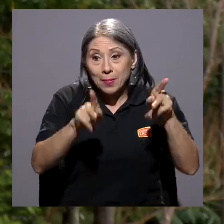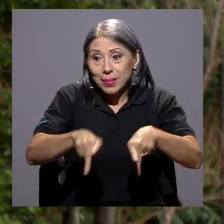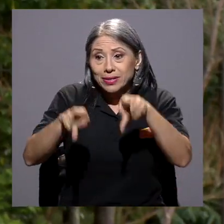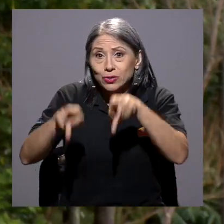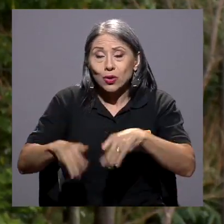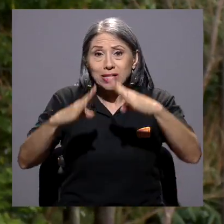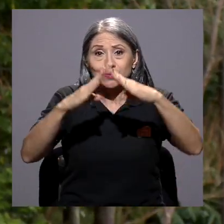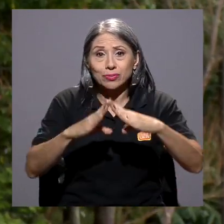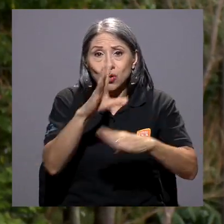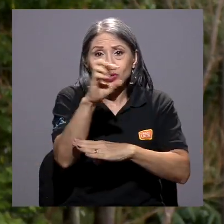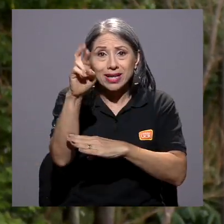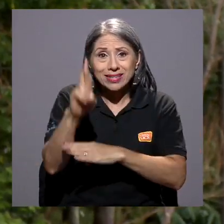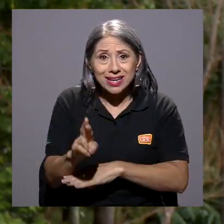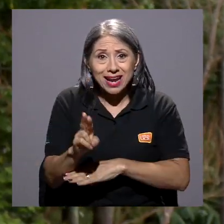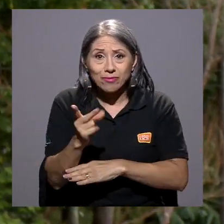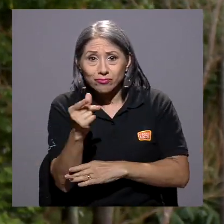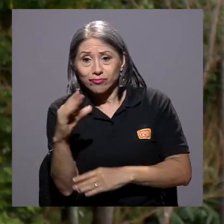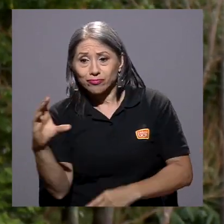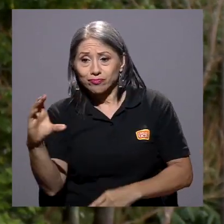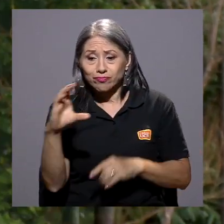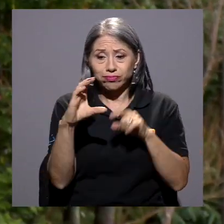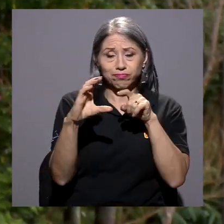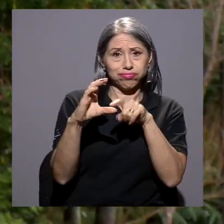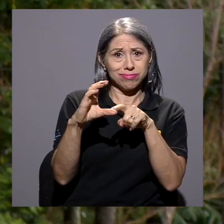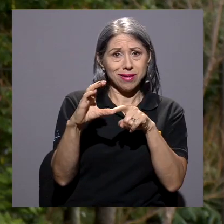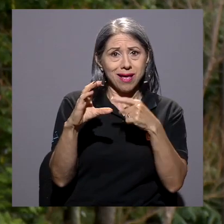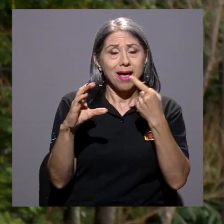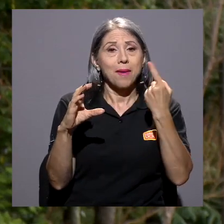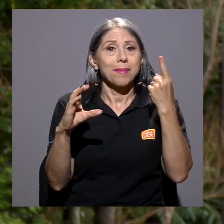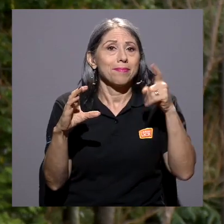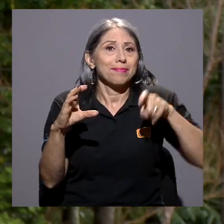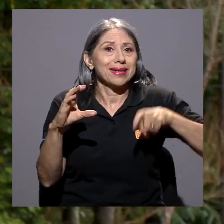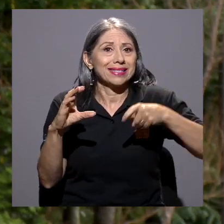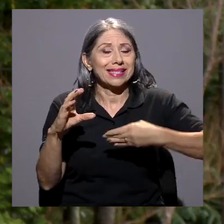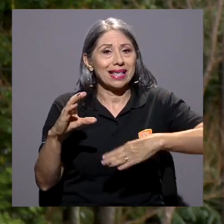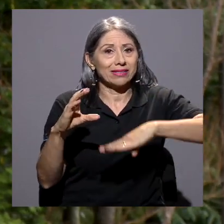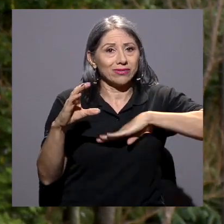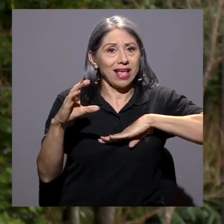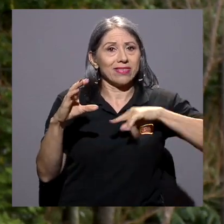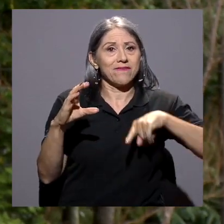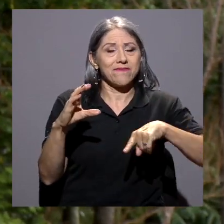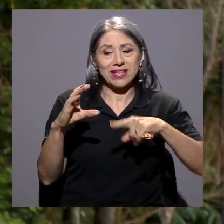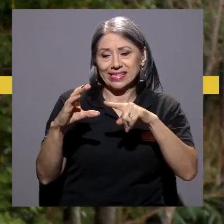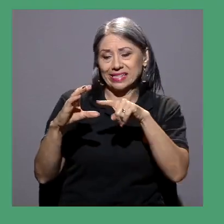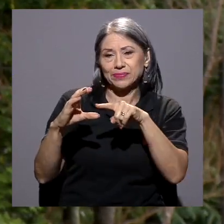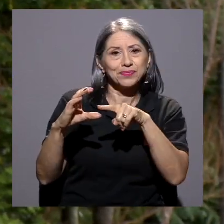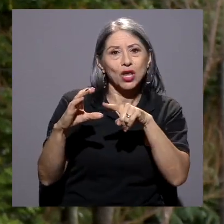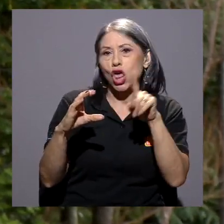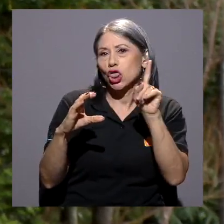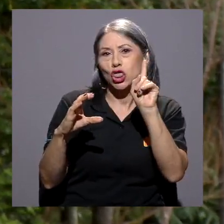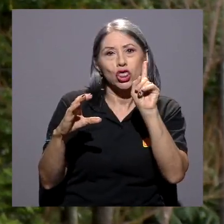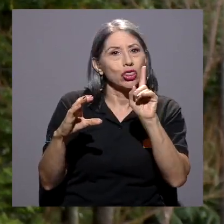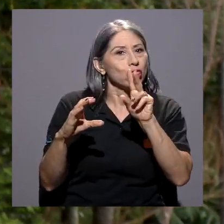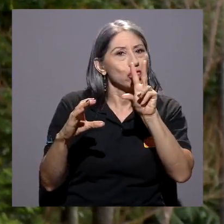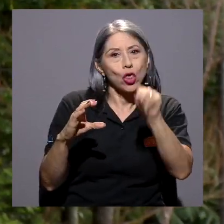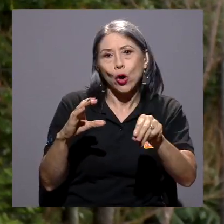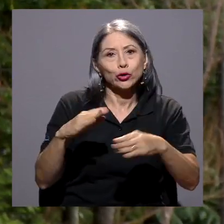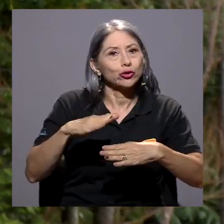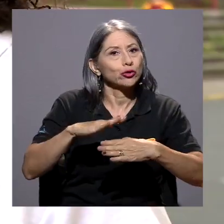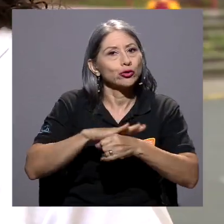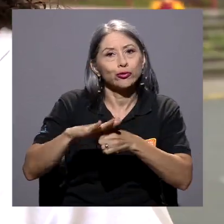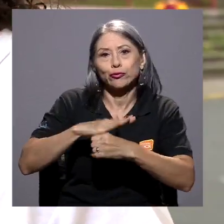ingresos que tienen los costarricenses para satisfacer las necesidades en realidad no